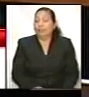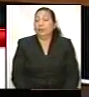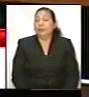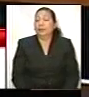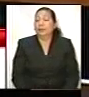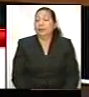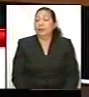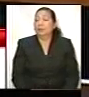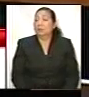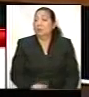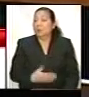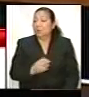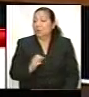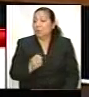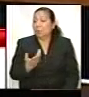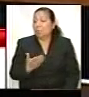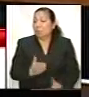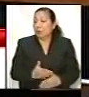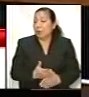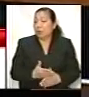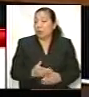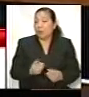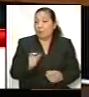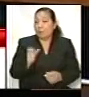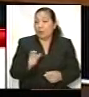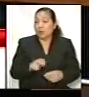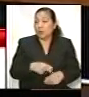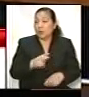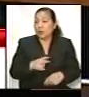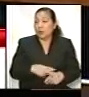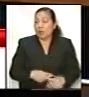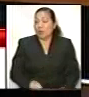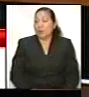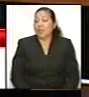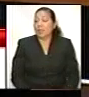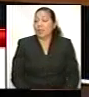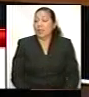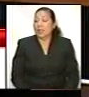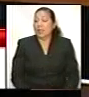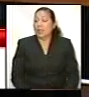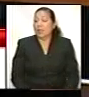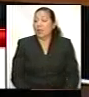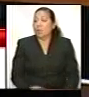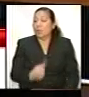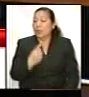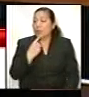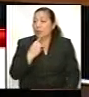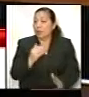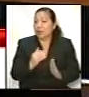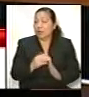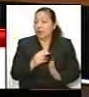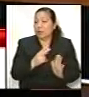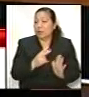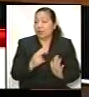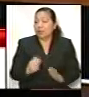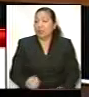antes mencionado puede ser efectuado por parte de una persona natural o jurídica, tal como le establece el artículo 7 de